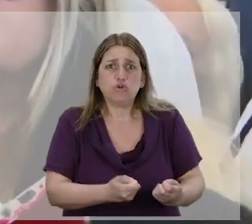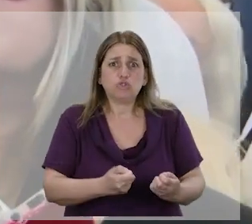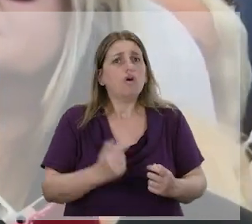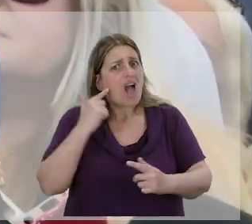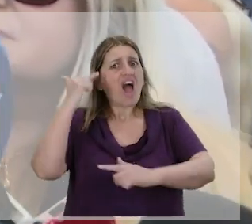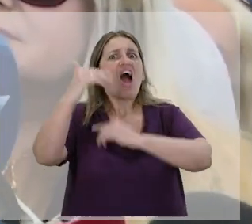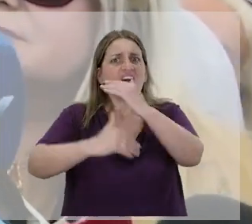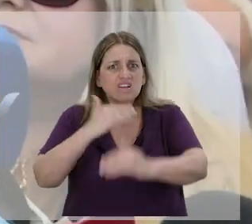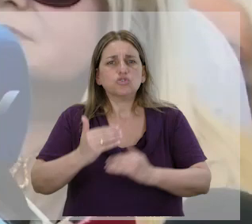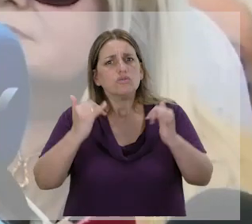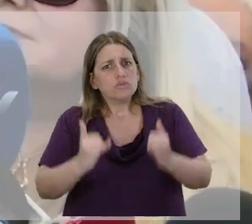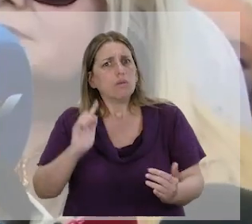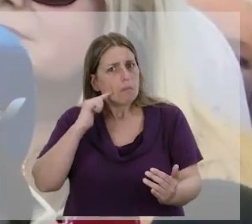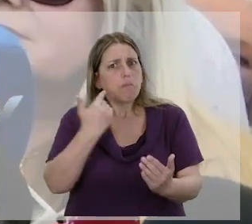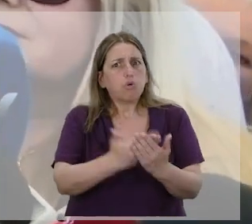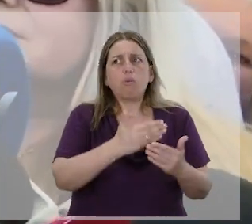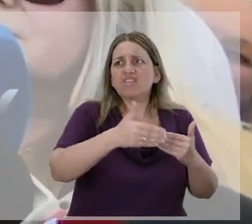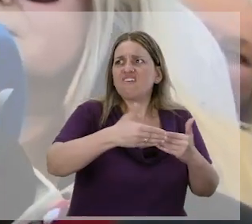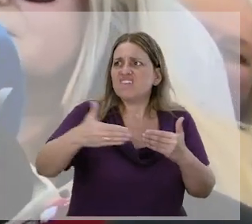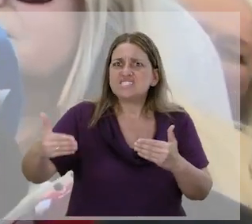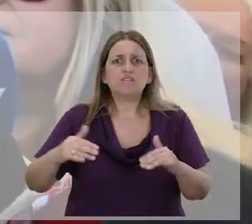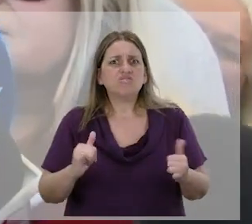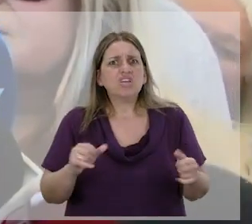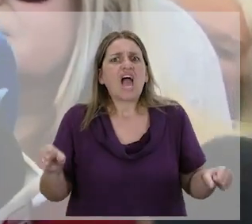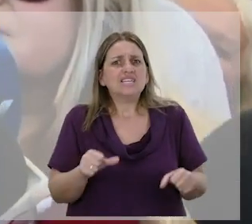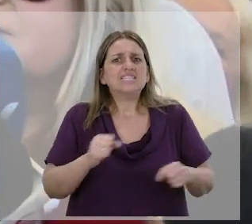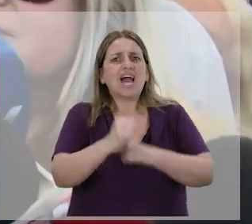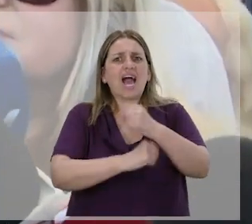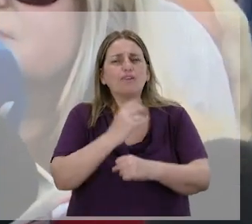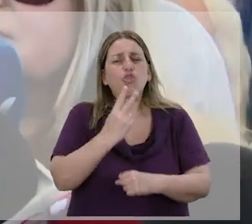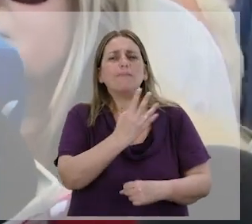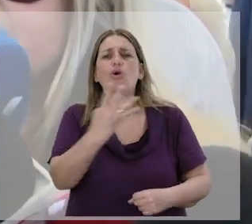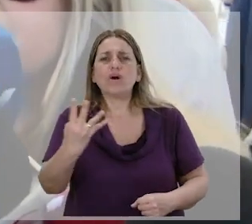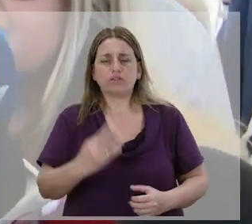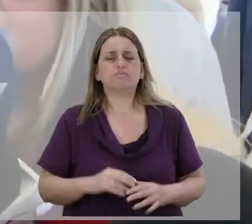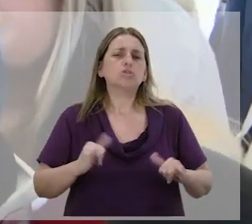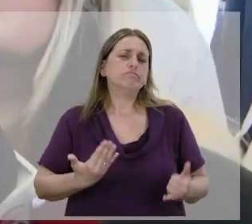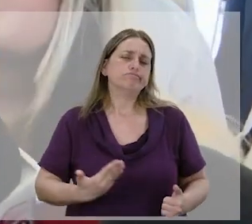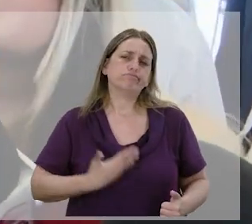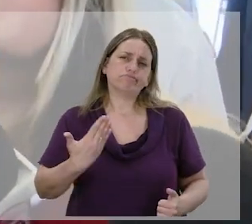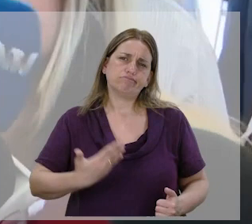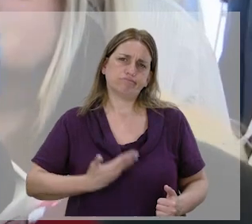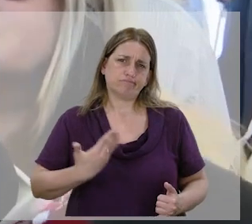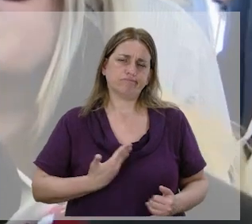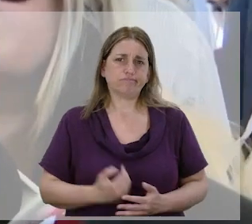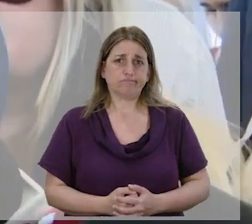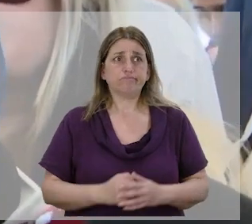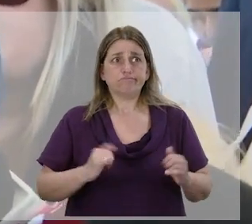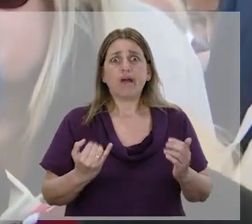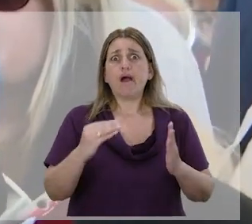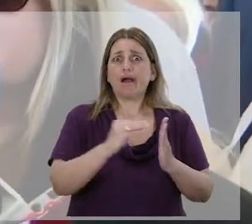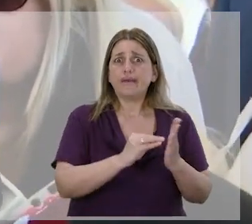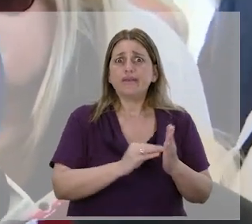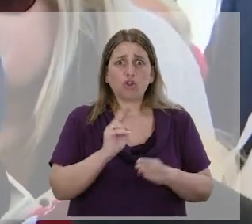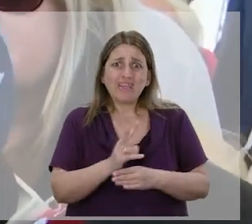que no estaba respaldado por la ley. Se avanzó en propuestas que los vecinos hacían desde el 2004. Desde el 2004 que lo